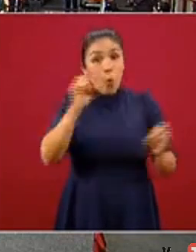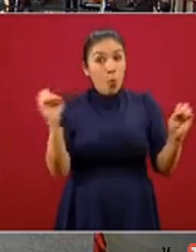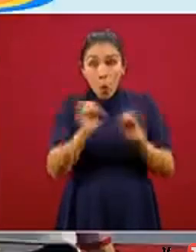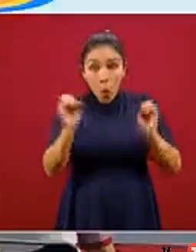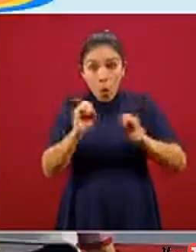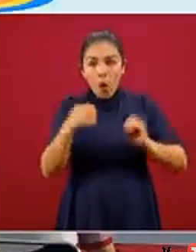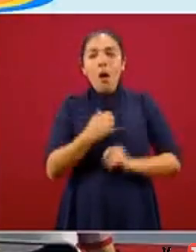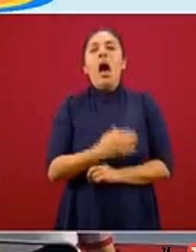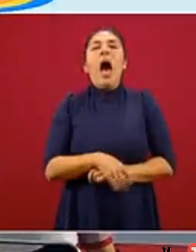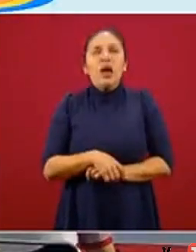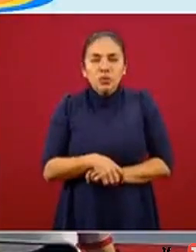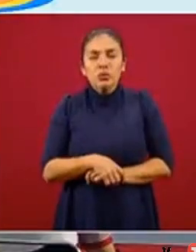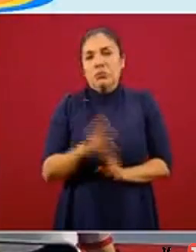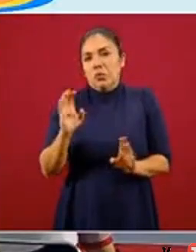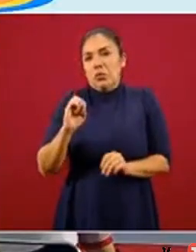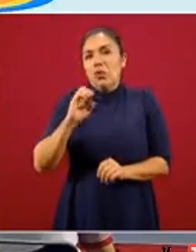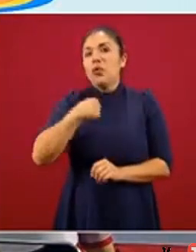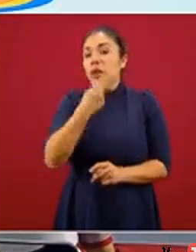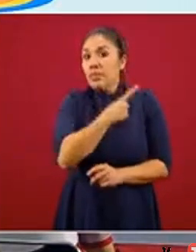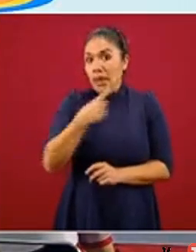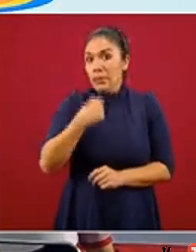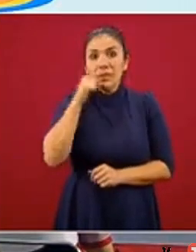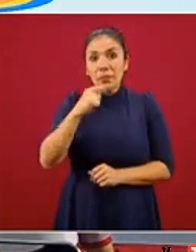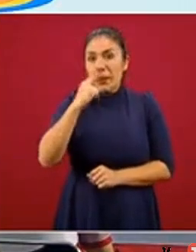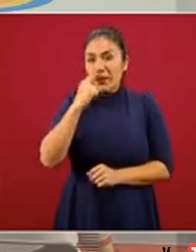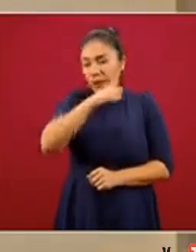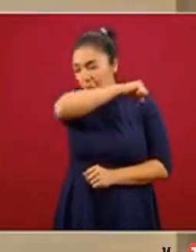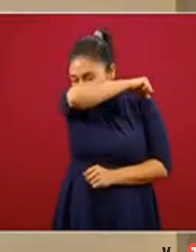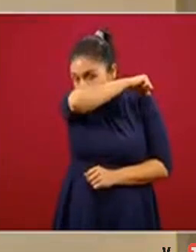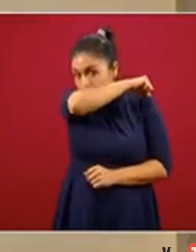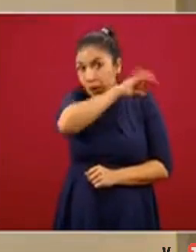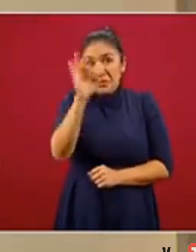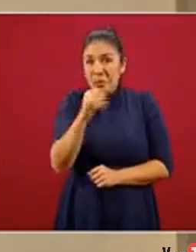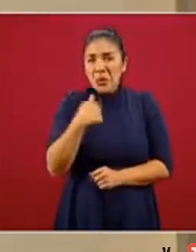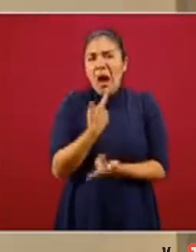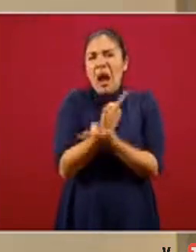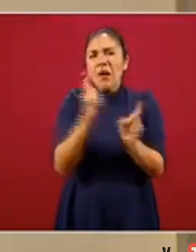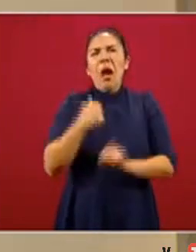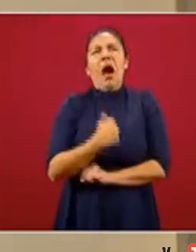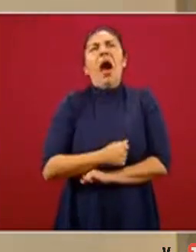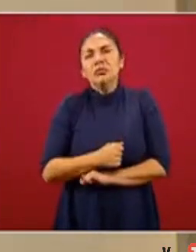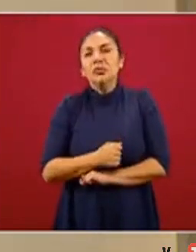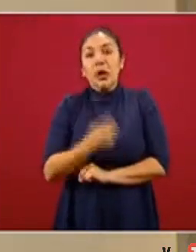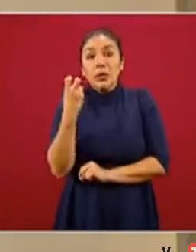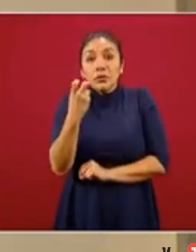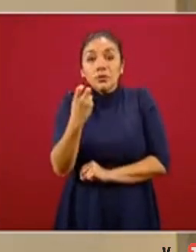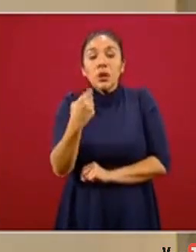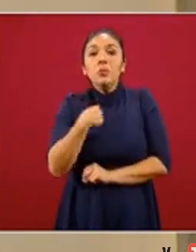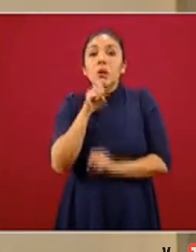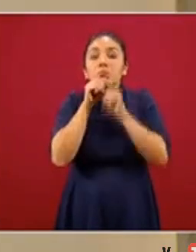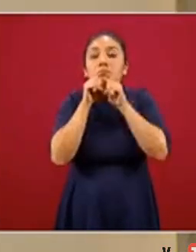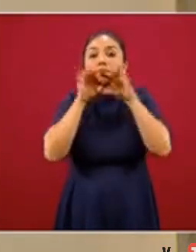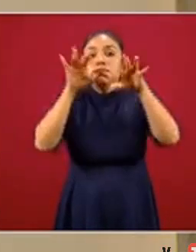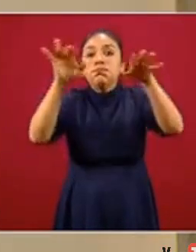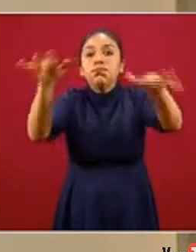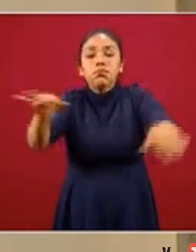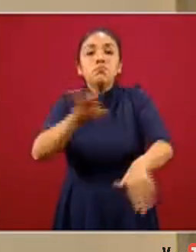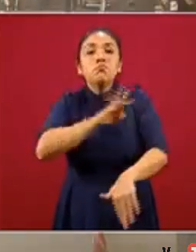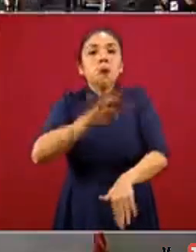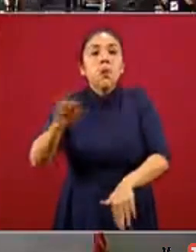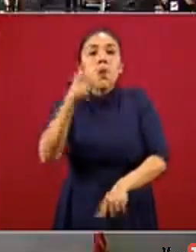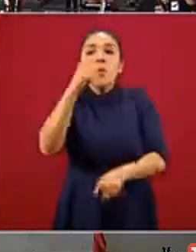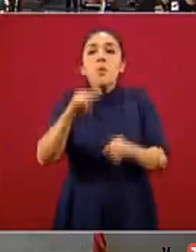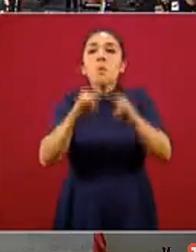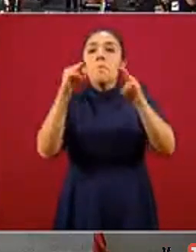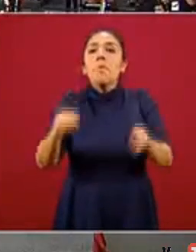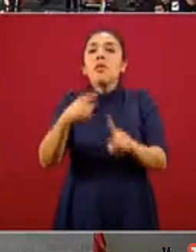sería tapándome nariz y boca, si yo no hago eso, mi saliva va a caer máximo a metro y